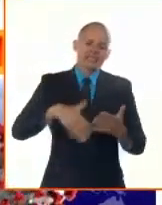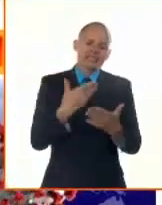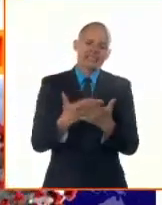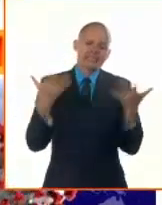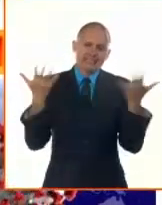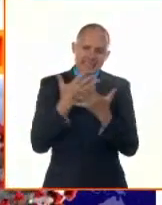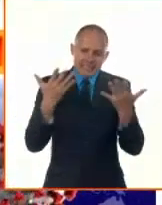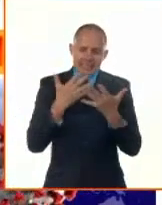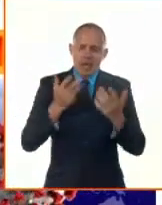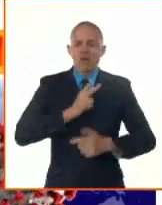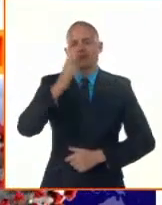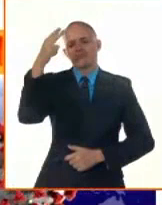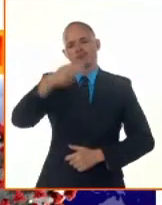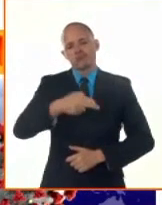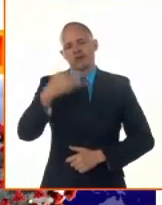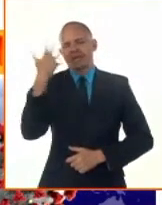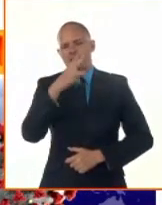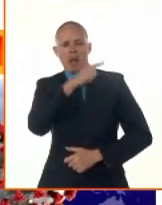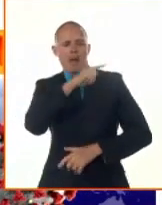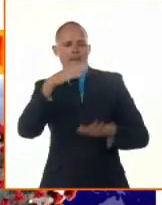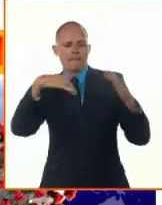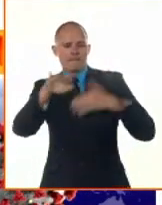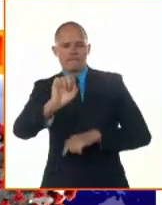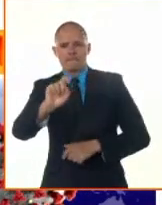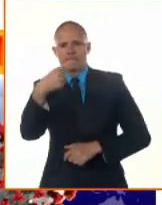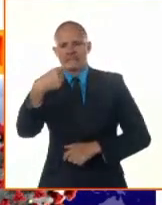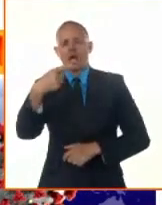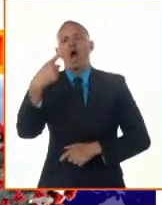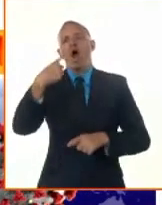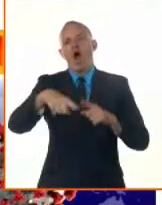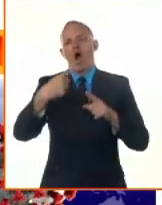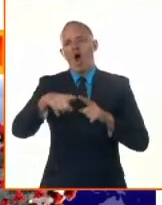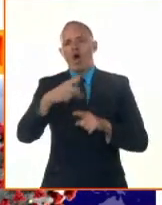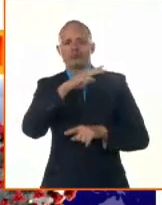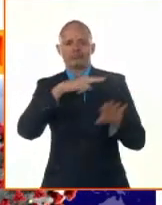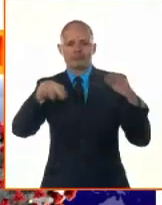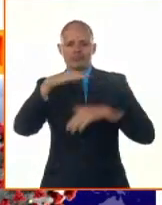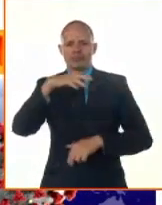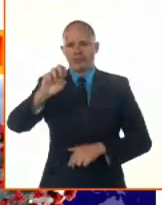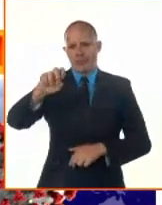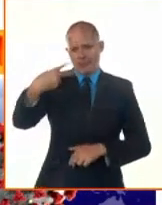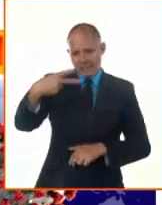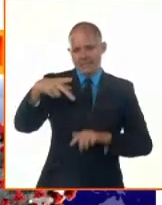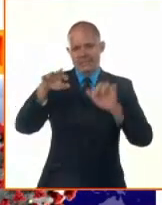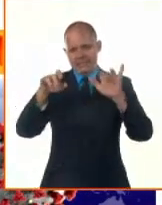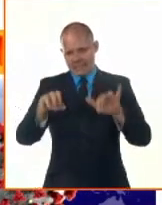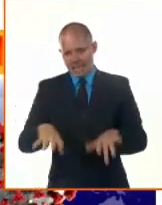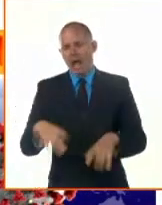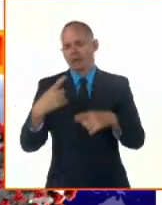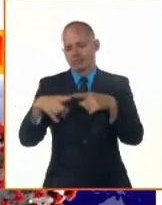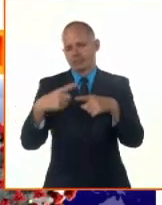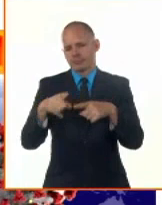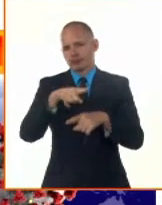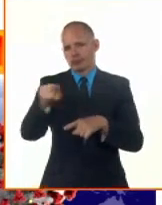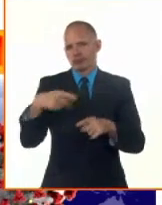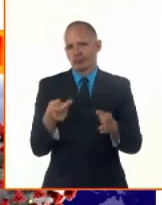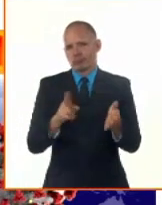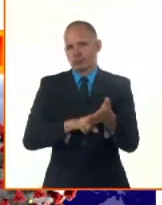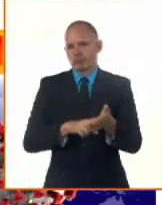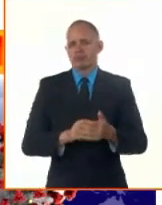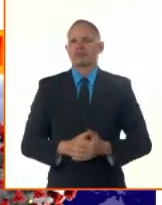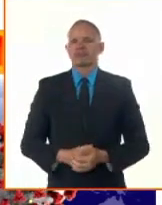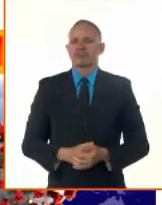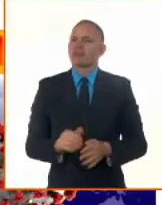al Primer Ministro a los viceprimeros ministros al secretario y demás miembros del Consejo de ministros bueno